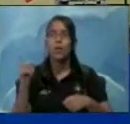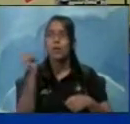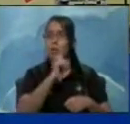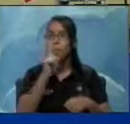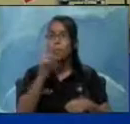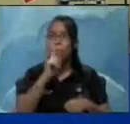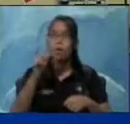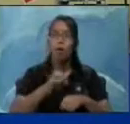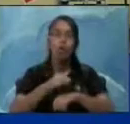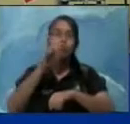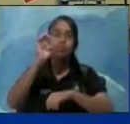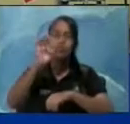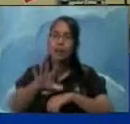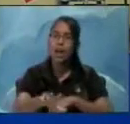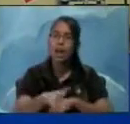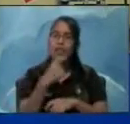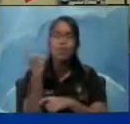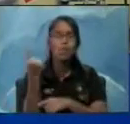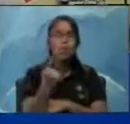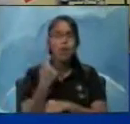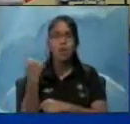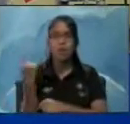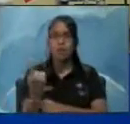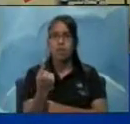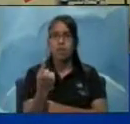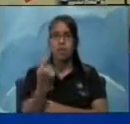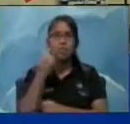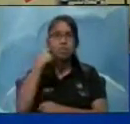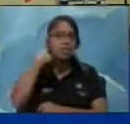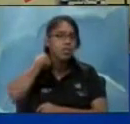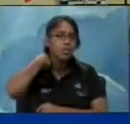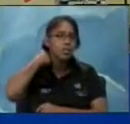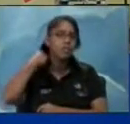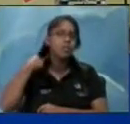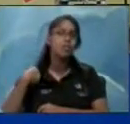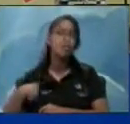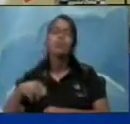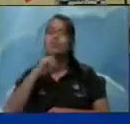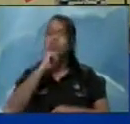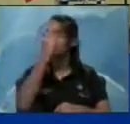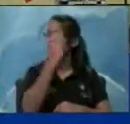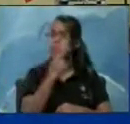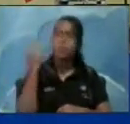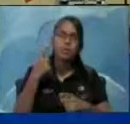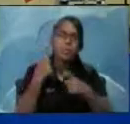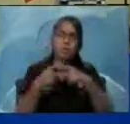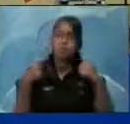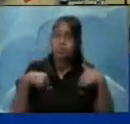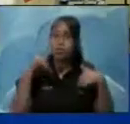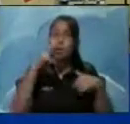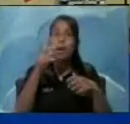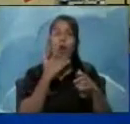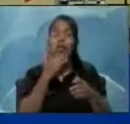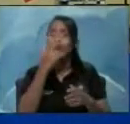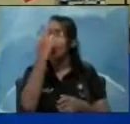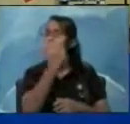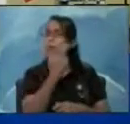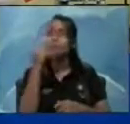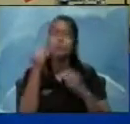os dejaré huérfanos eso es una promesa Yo no sé pero yo veo eso como una